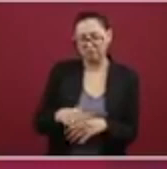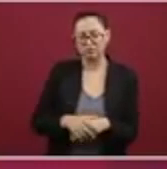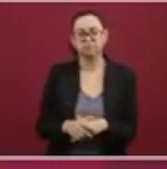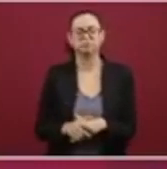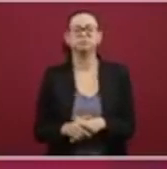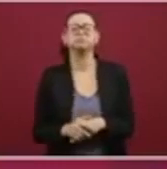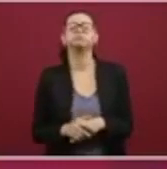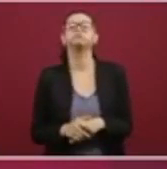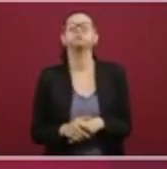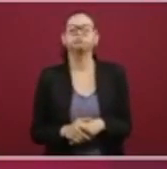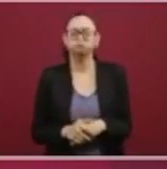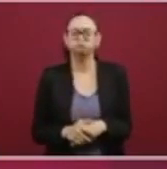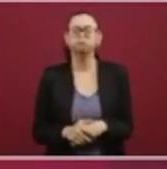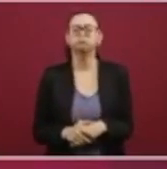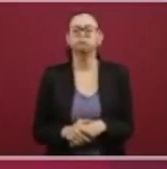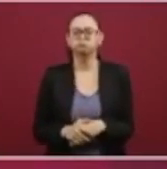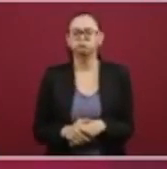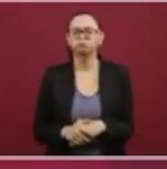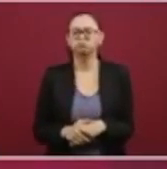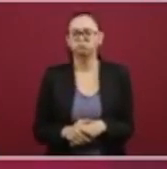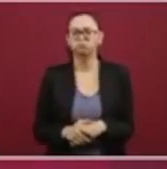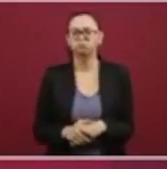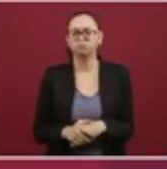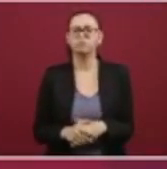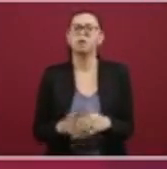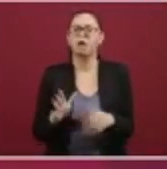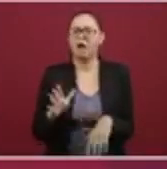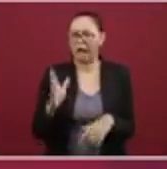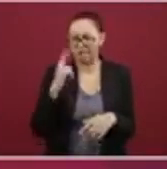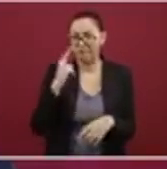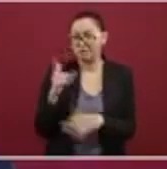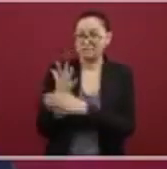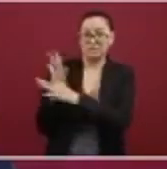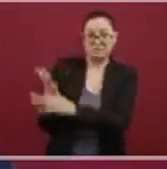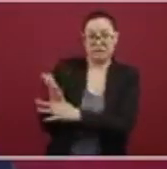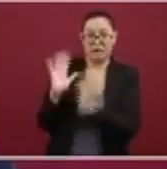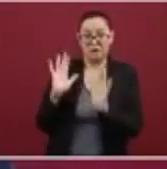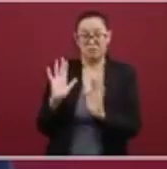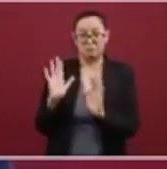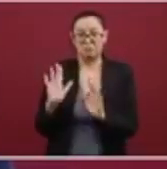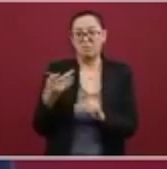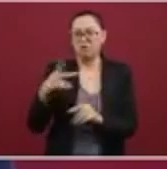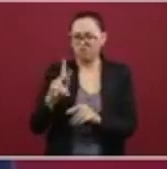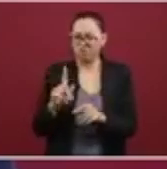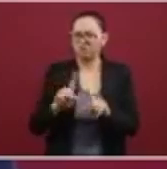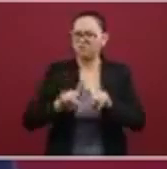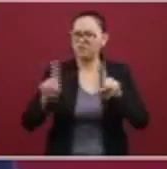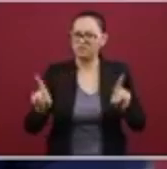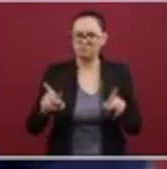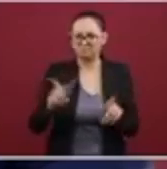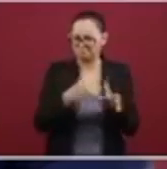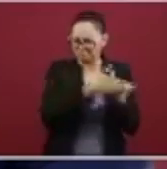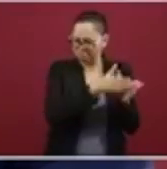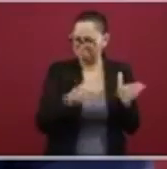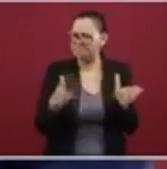no dicen que en el tiempo que llevamos se ha fortalecido el peso?